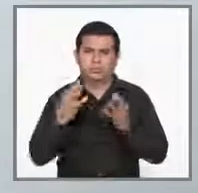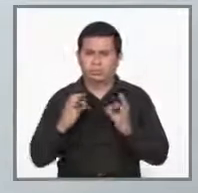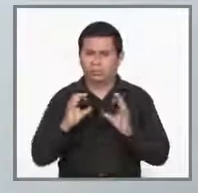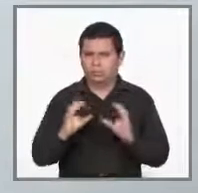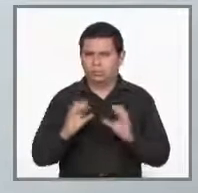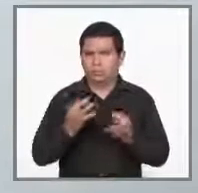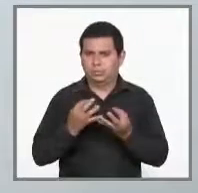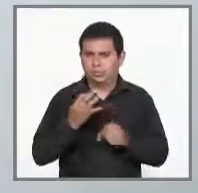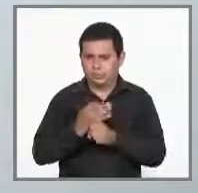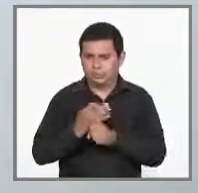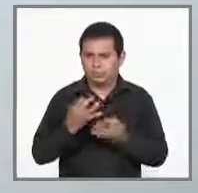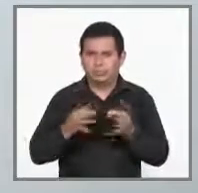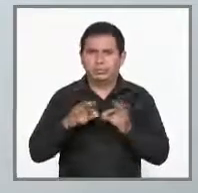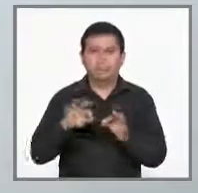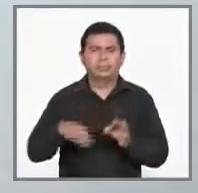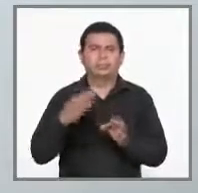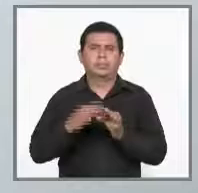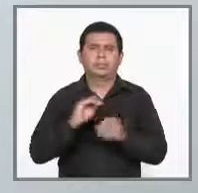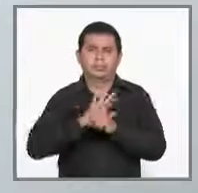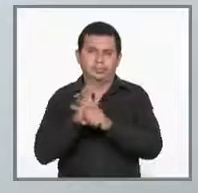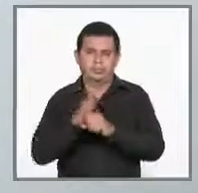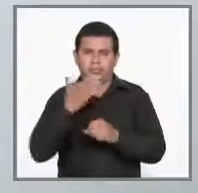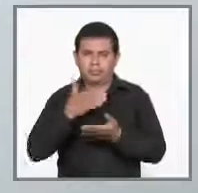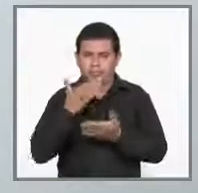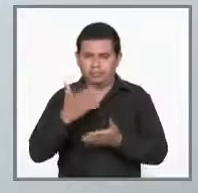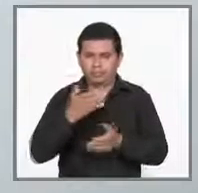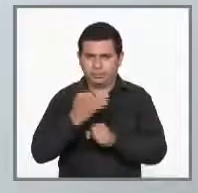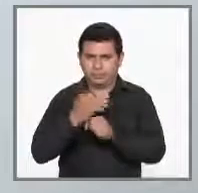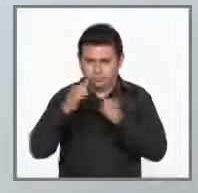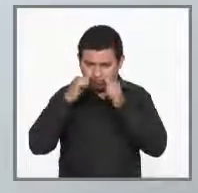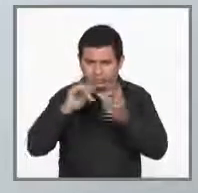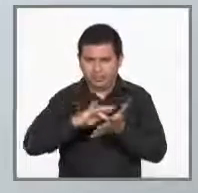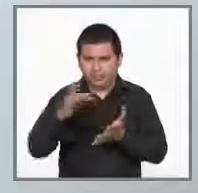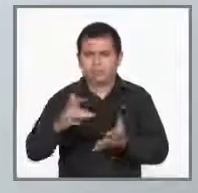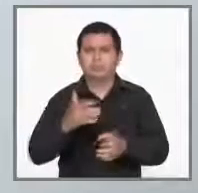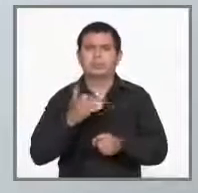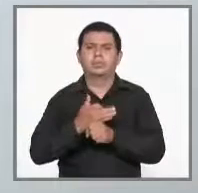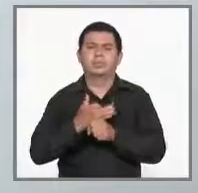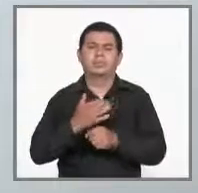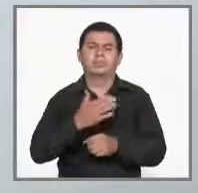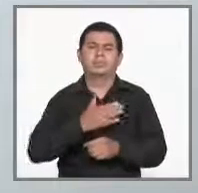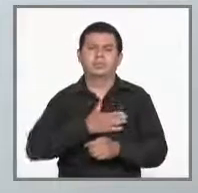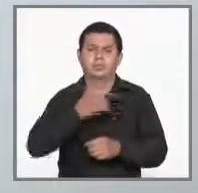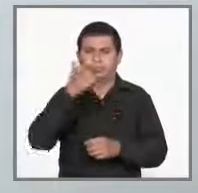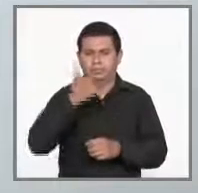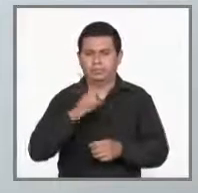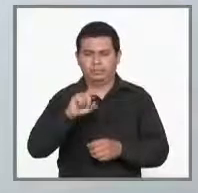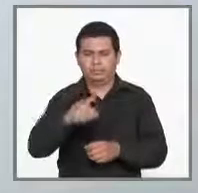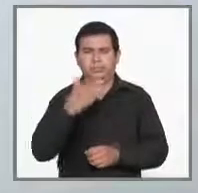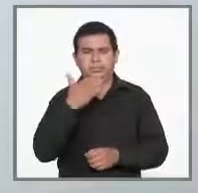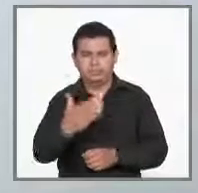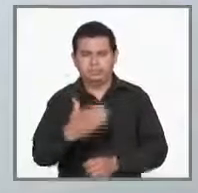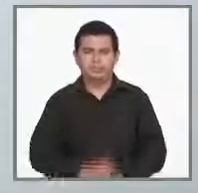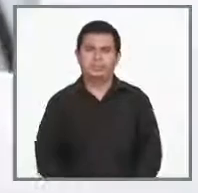así como llegamos a la parte final de este informe por kobe 19 gracias por habernos acompañado nosotros les deseamos un excelente fin de semana